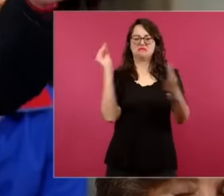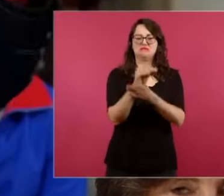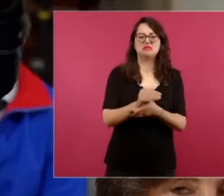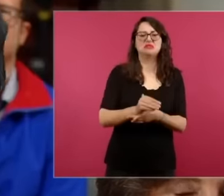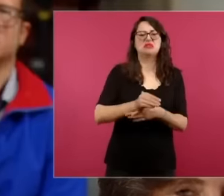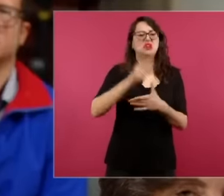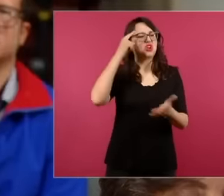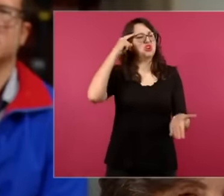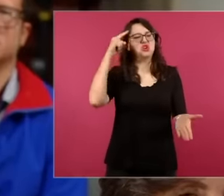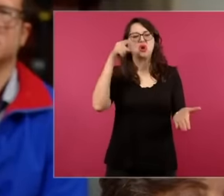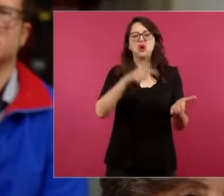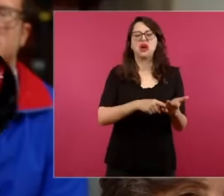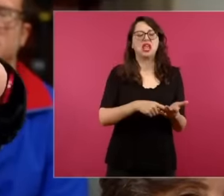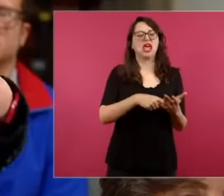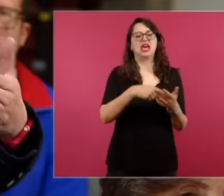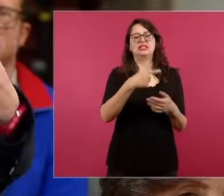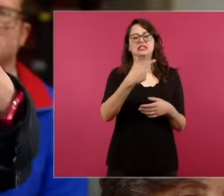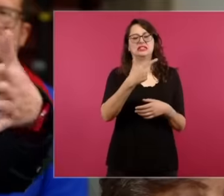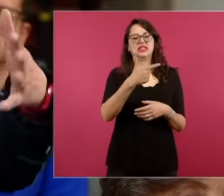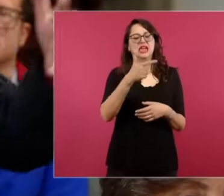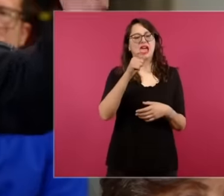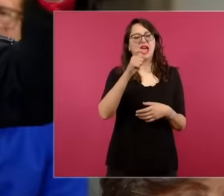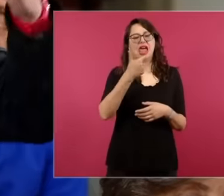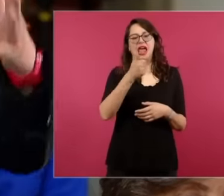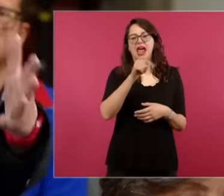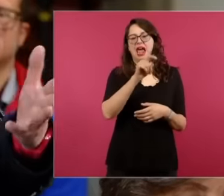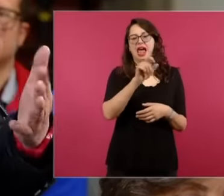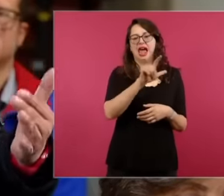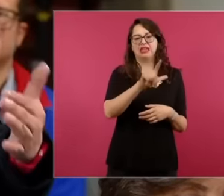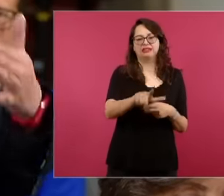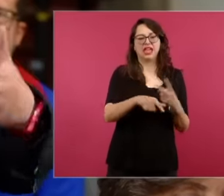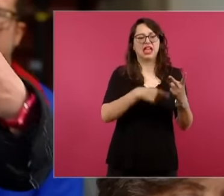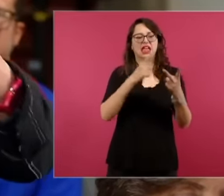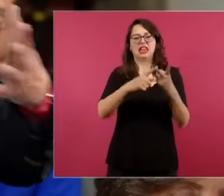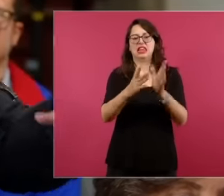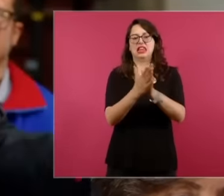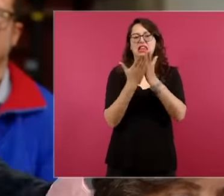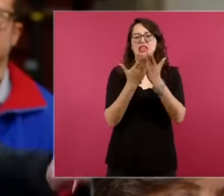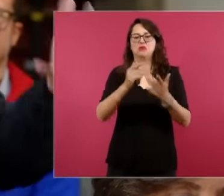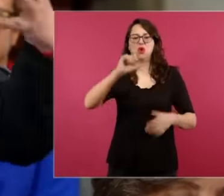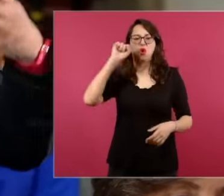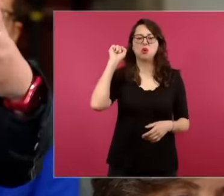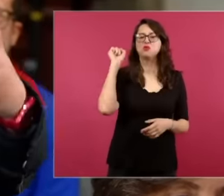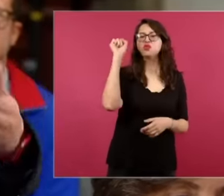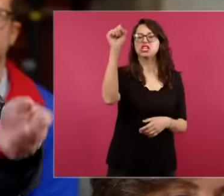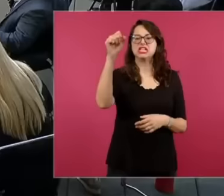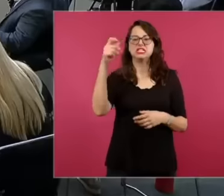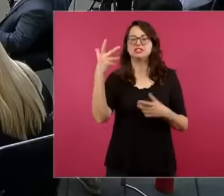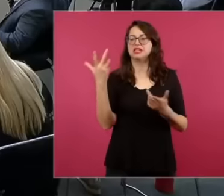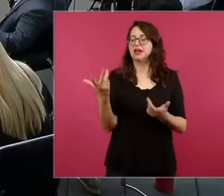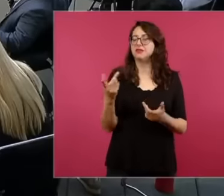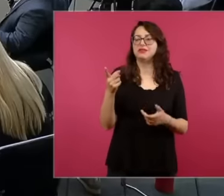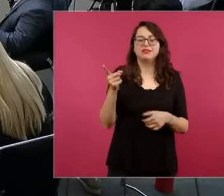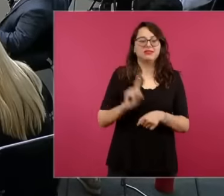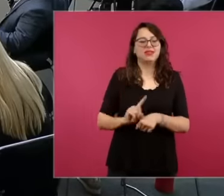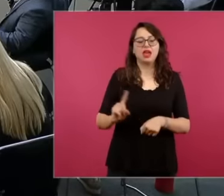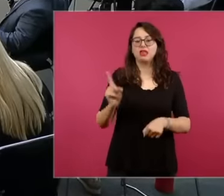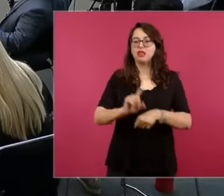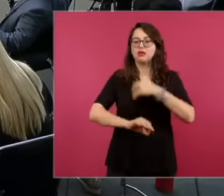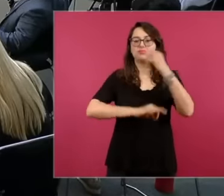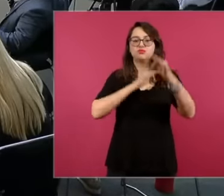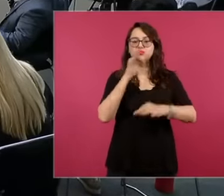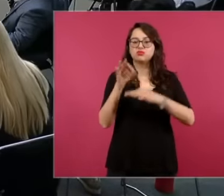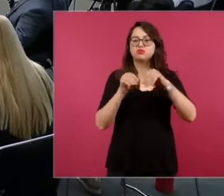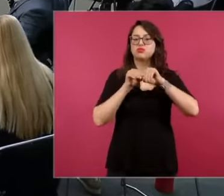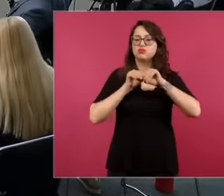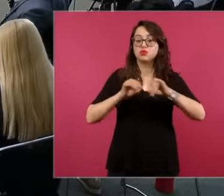los libros comunistas que vienen por nosotros y van a destruir este país, convocando a la